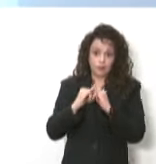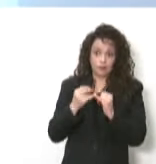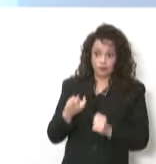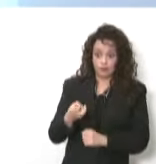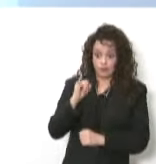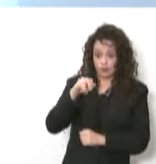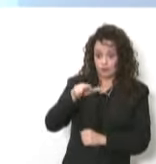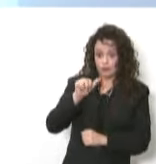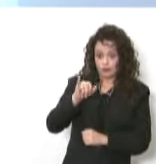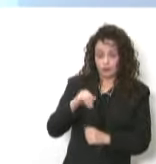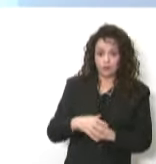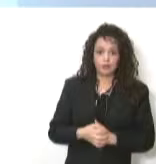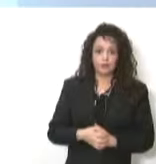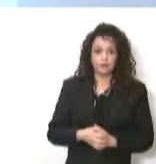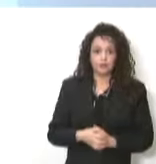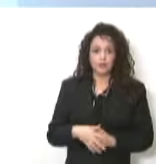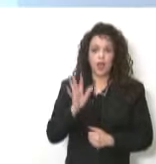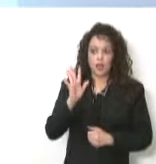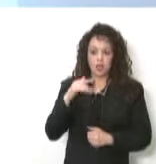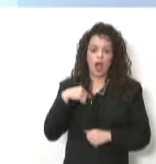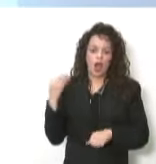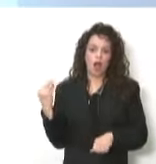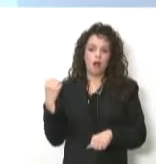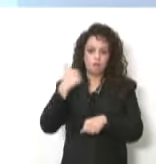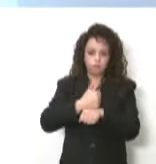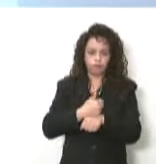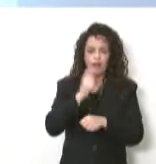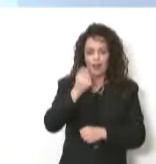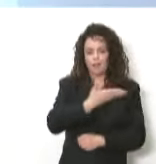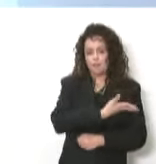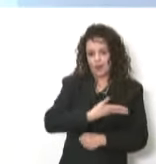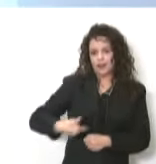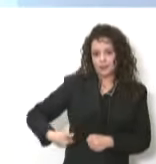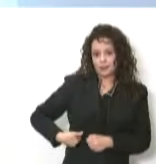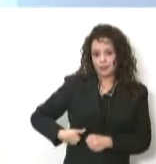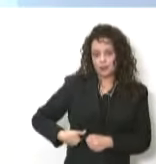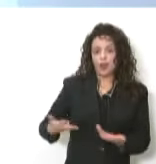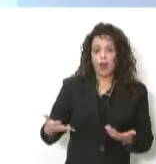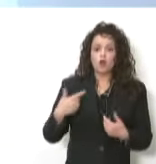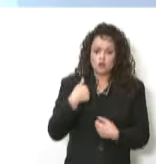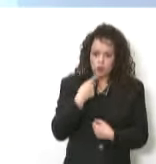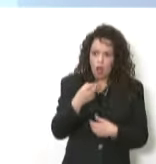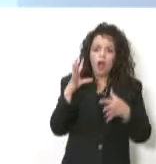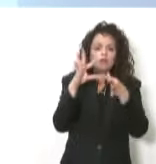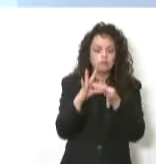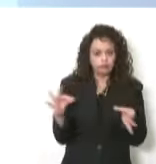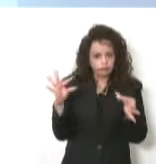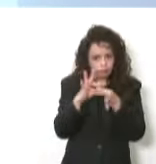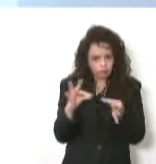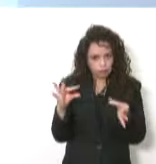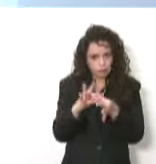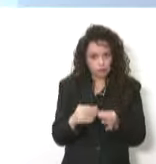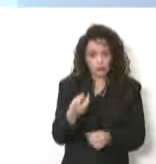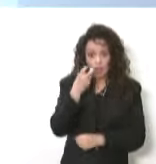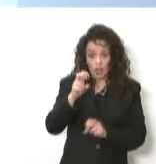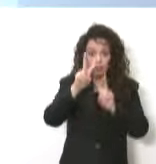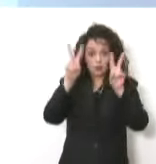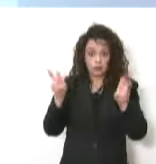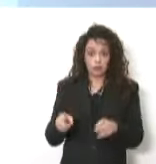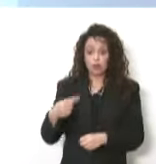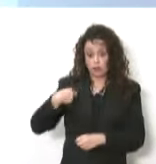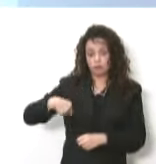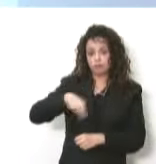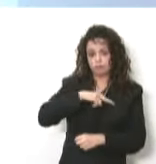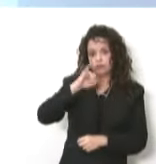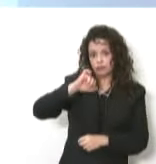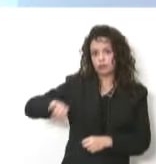un servidor en las funciones de presidente. Pues sí, explicándole que el asunto nos concernía. Hubo en